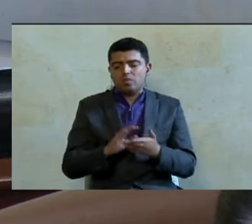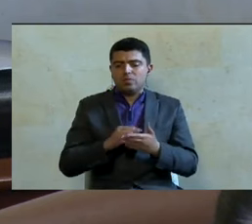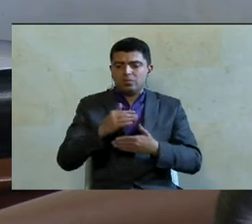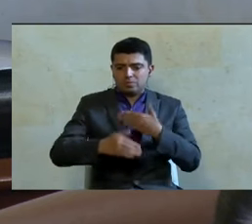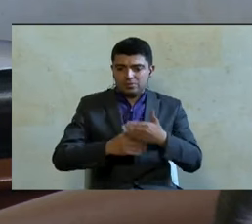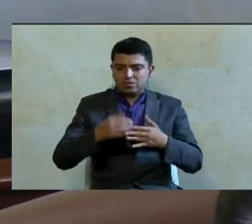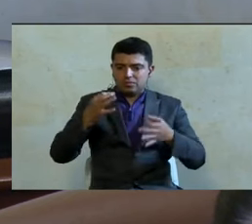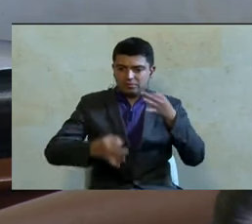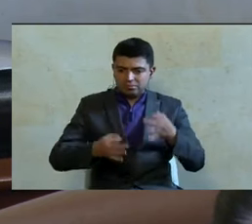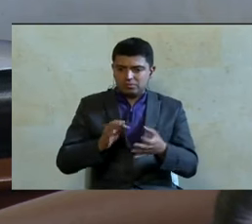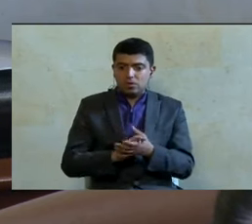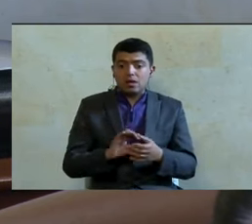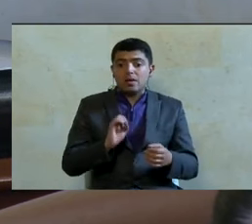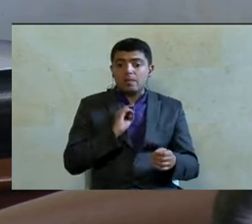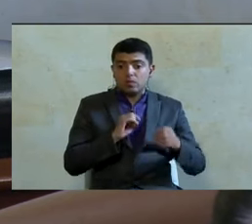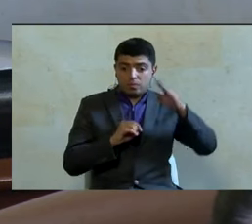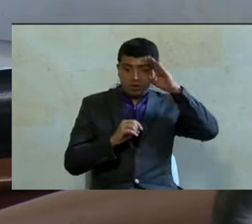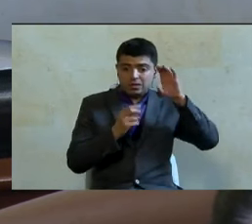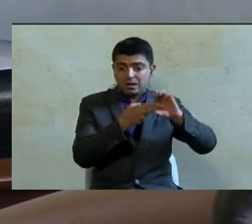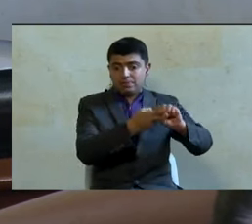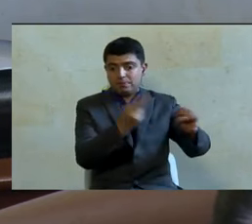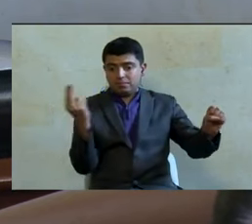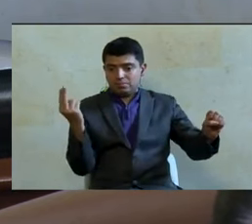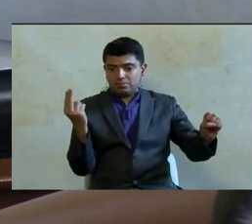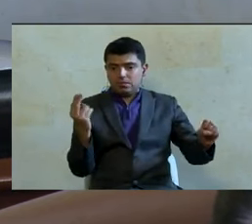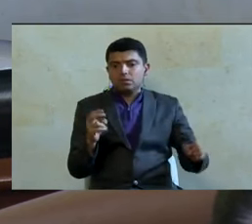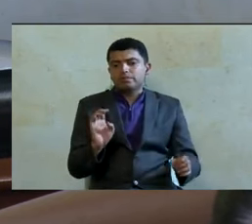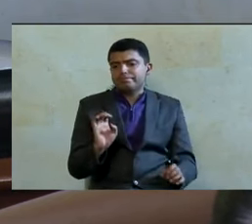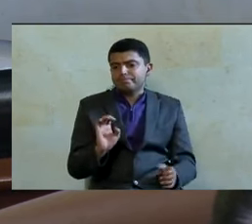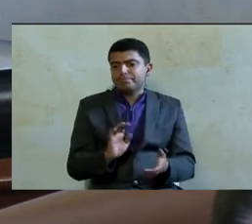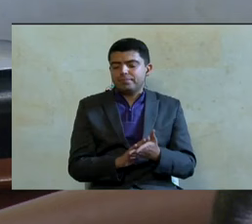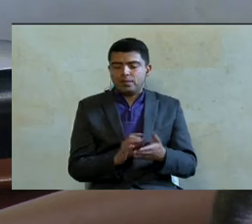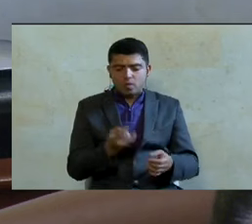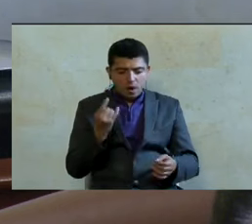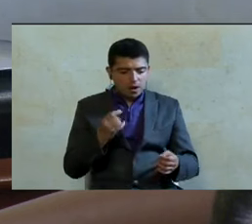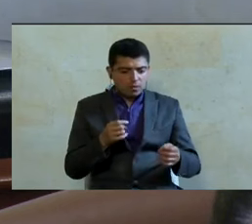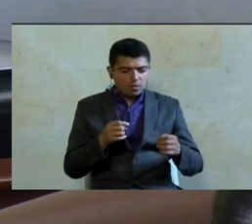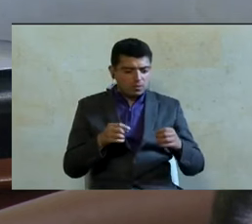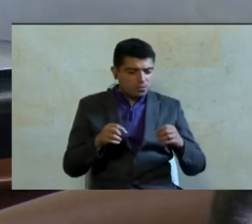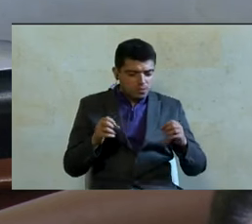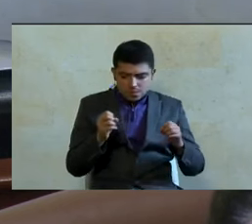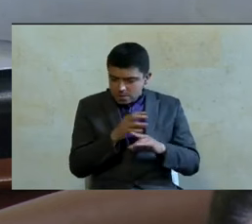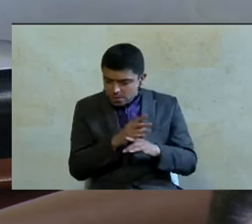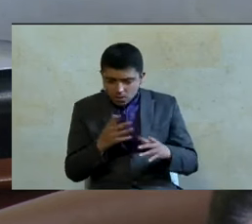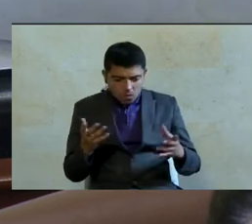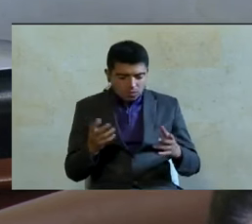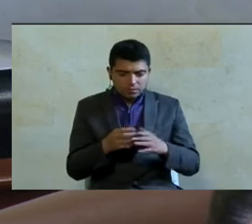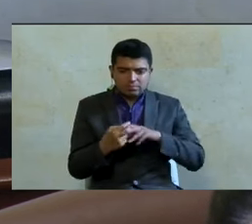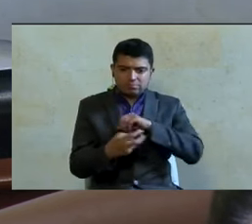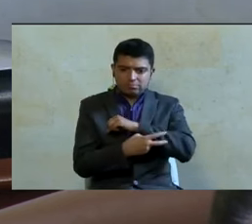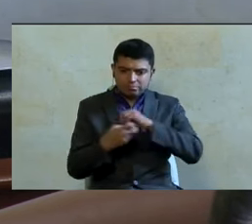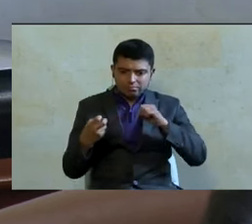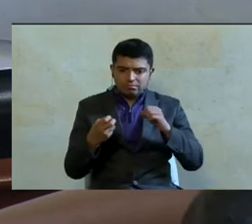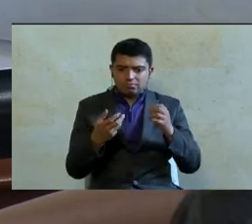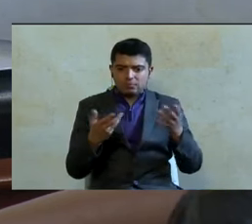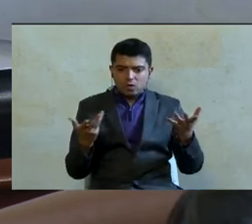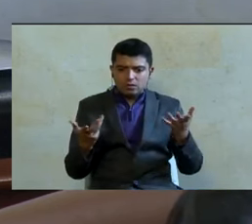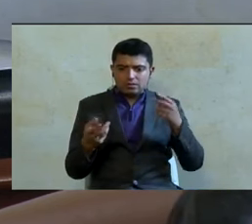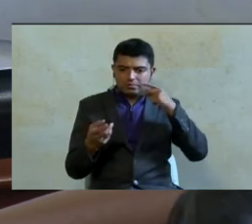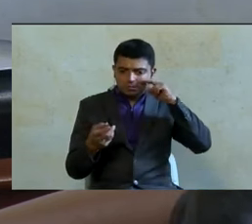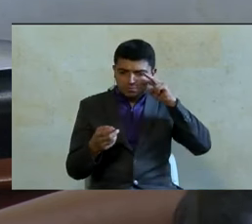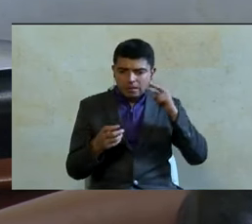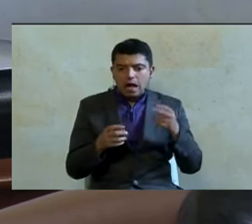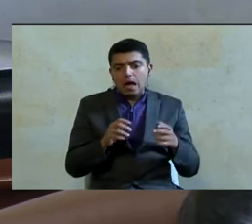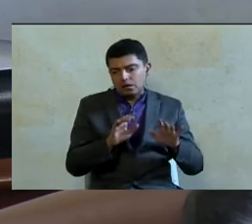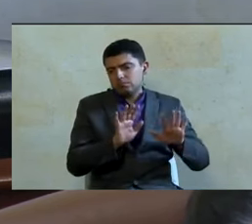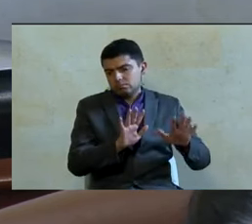terminen fuera de la institución por haber cometido ha incurrido en actos de corrupción podemos definirlo